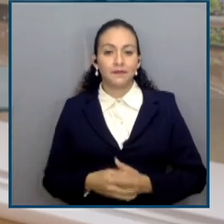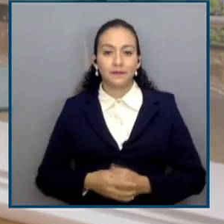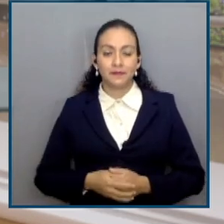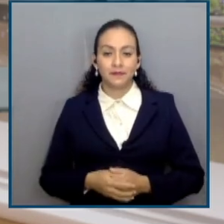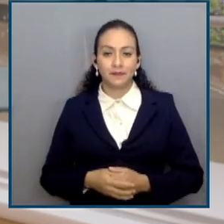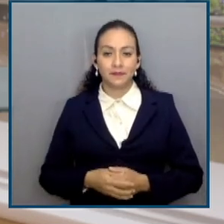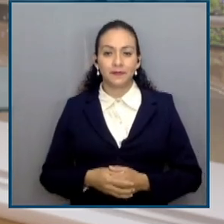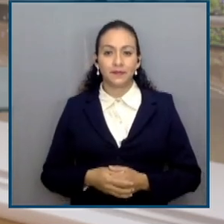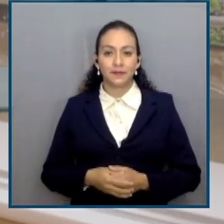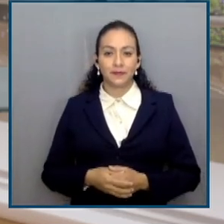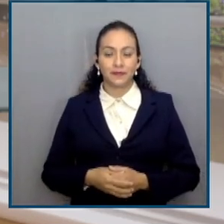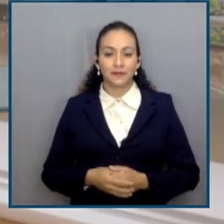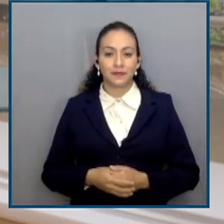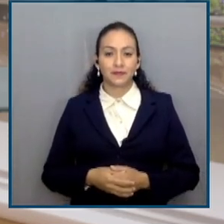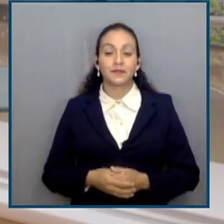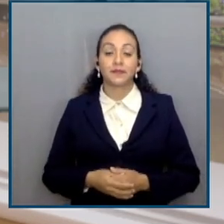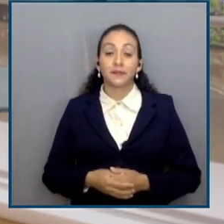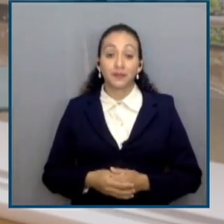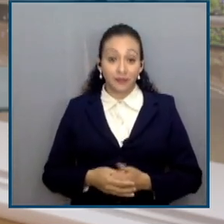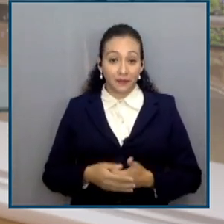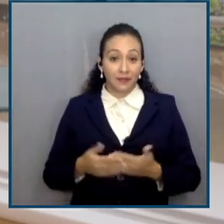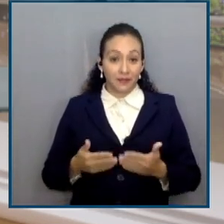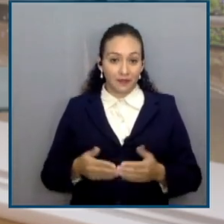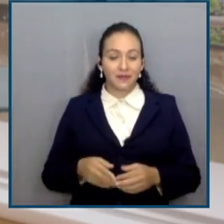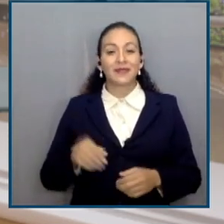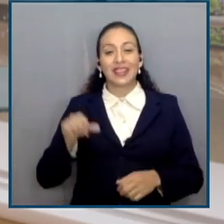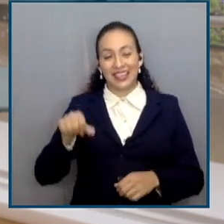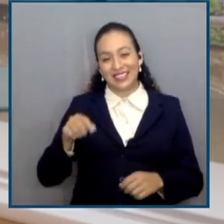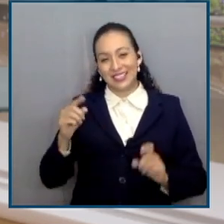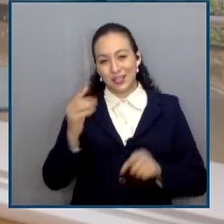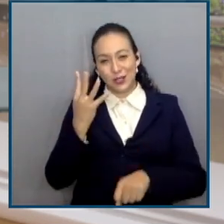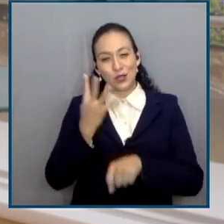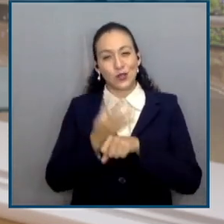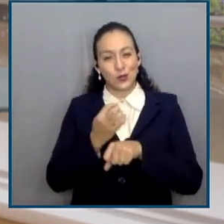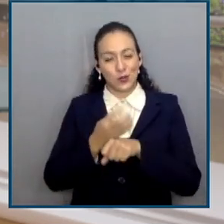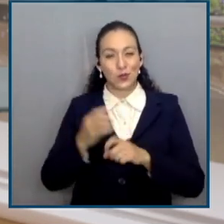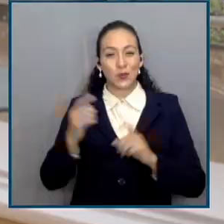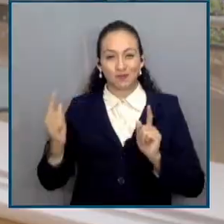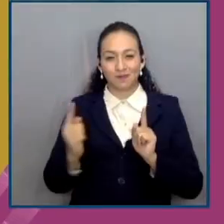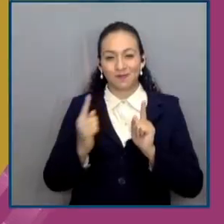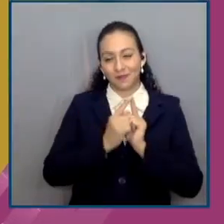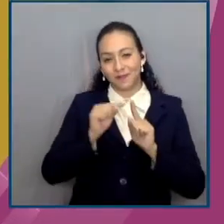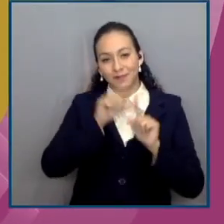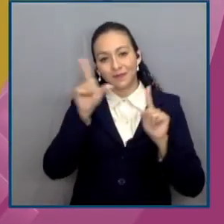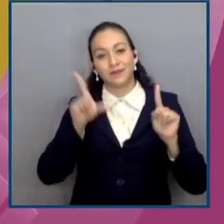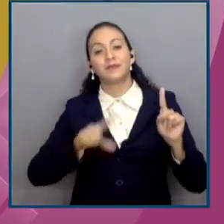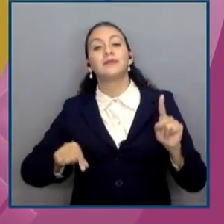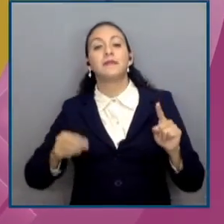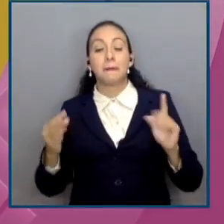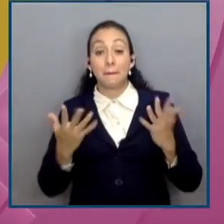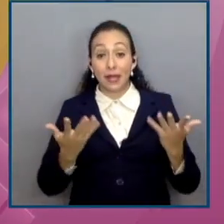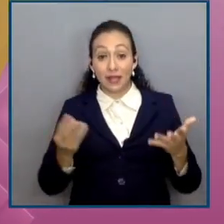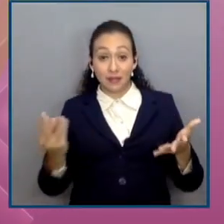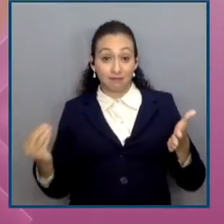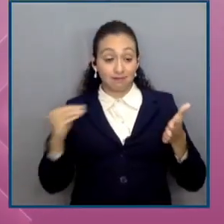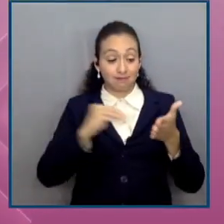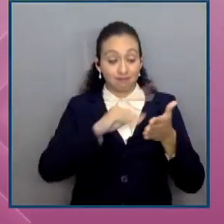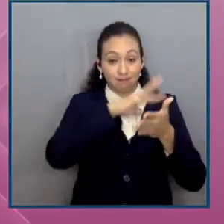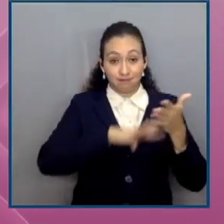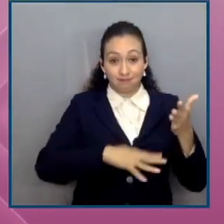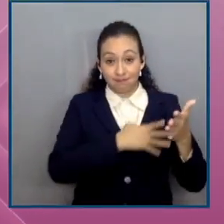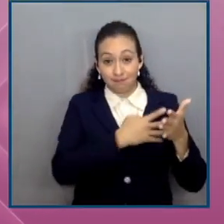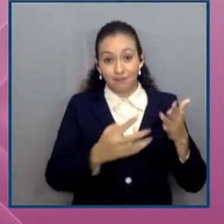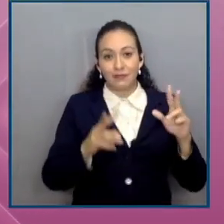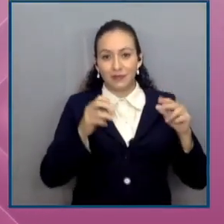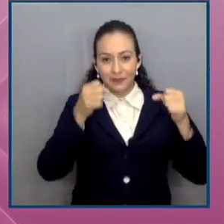Y justamente en este marco del 9º Foro Regional para integrar una agenda en materia de seguridad y justicia desde el Poder Judicial Federal, el